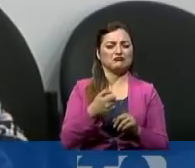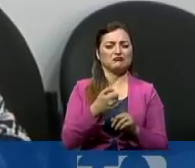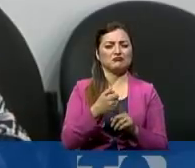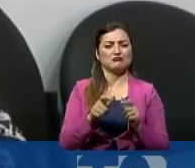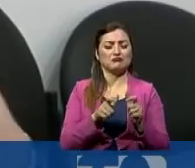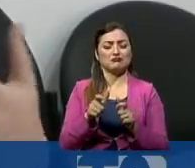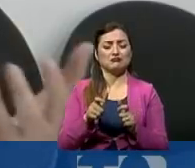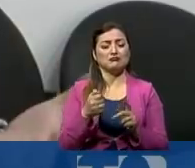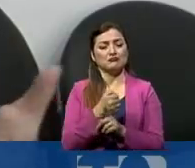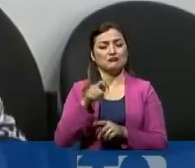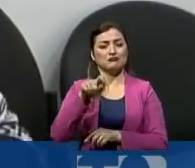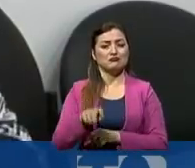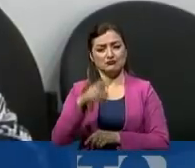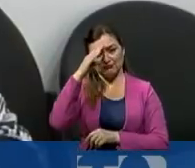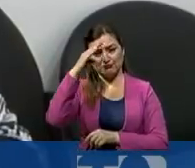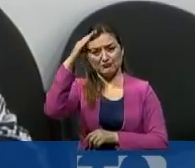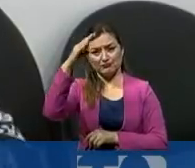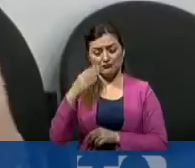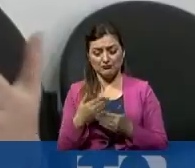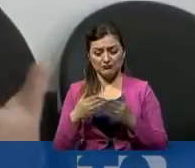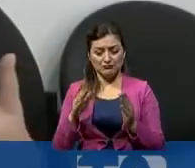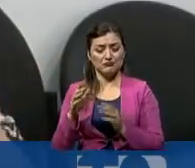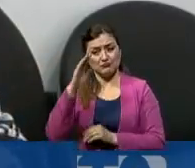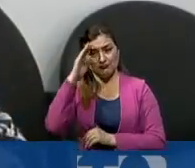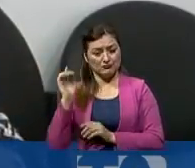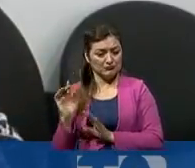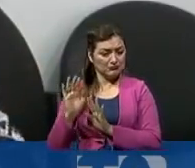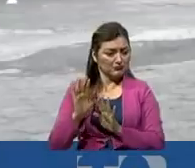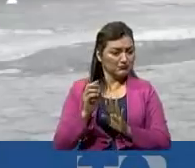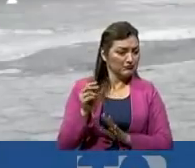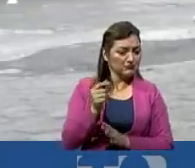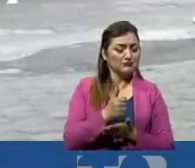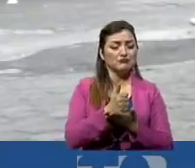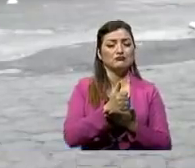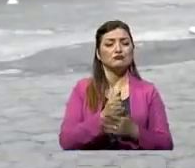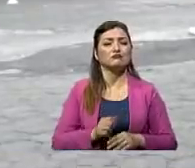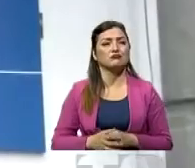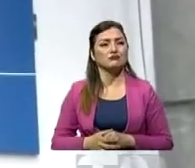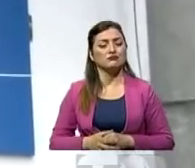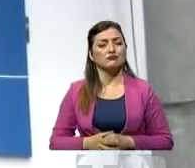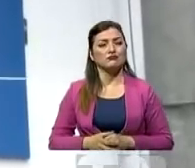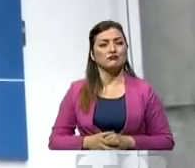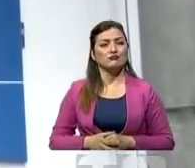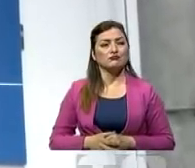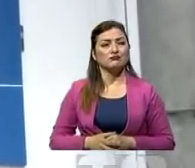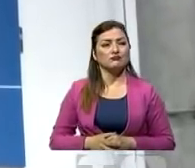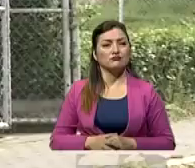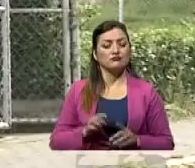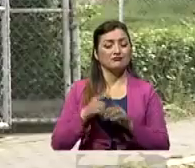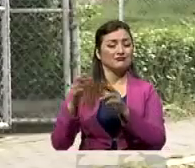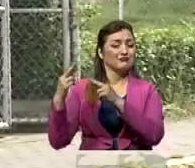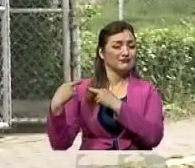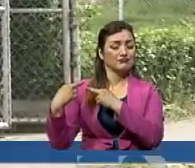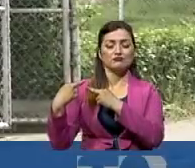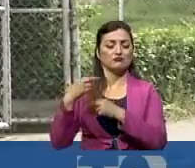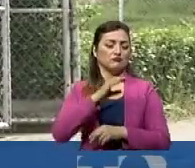sufre de esta violencia necesita que la UPC esté llena para acudir inmediatamente. Aunque no es directamente de su competencia, el